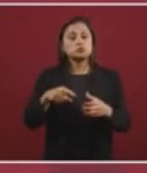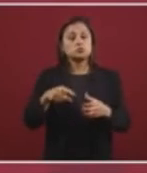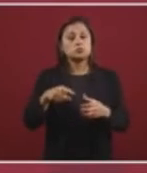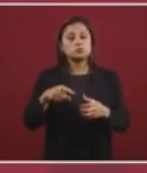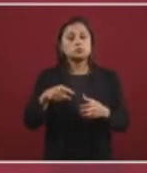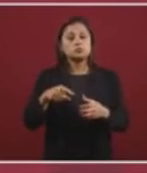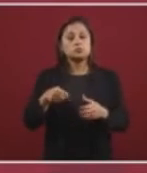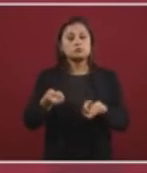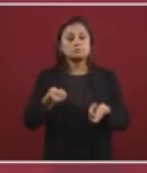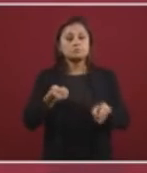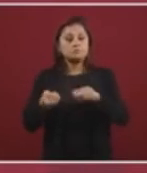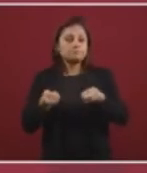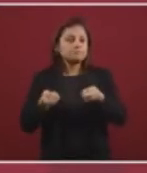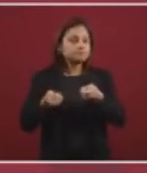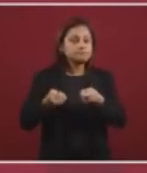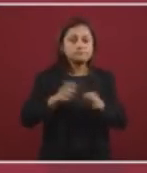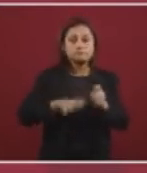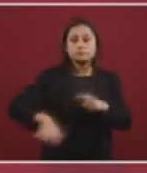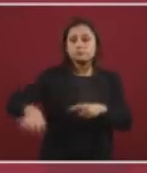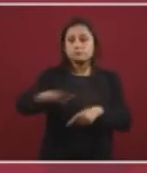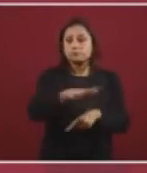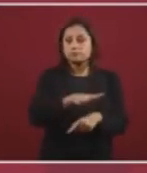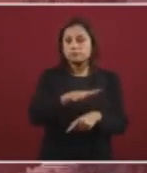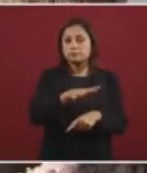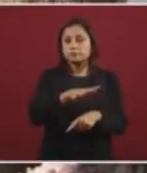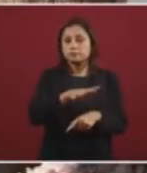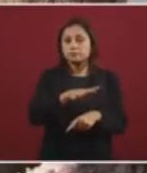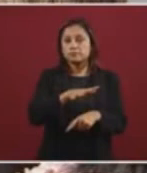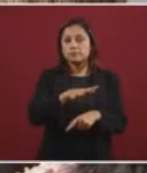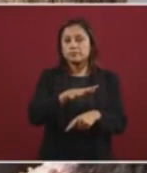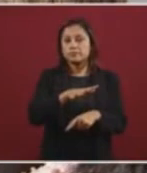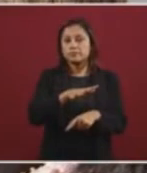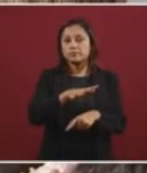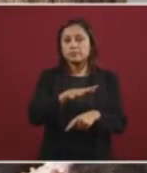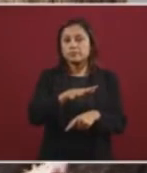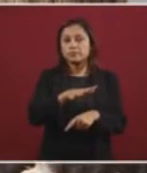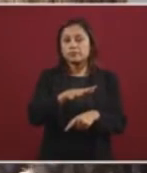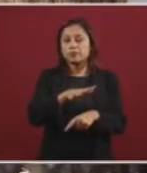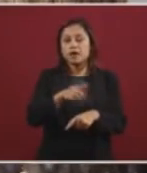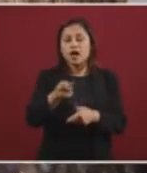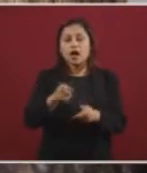que dominaban la llamada opinión pública.